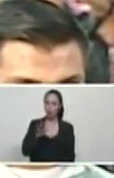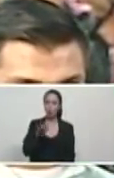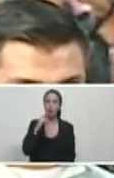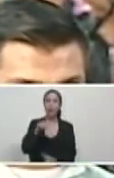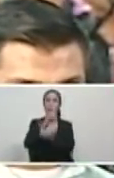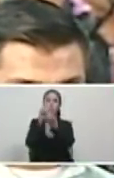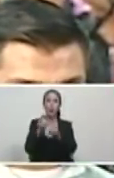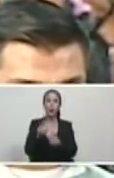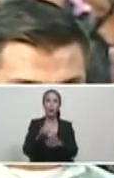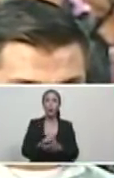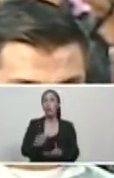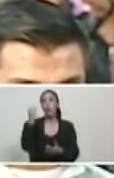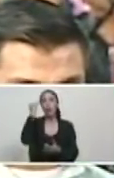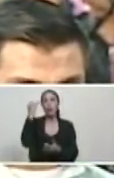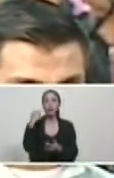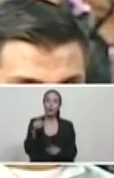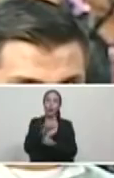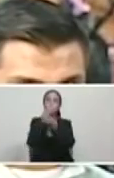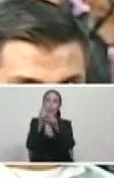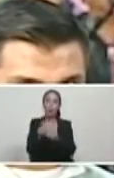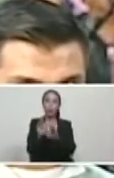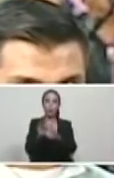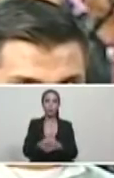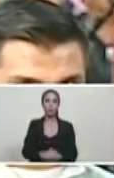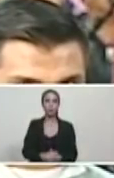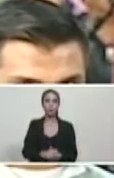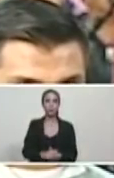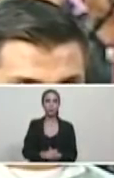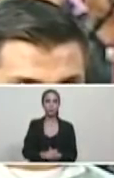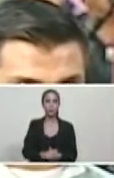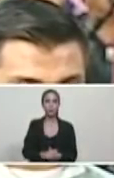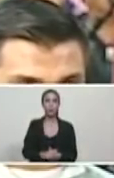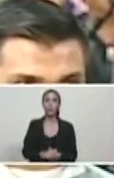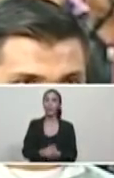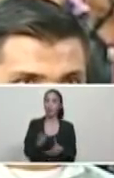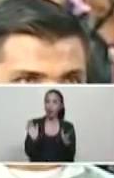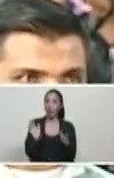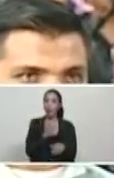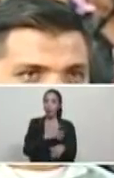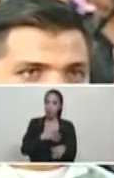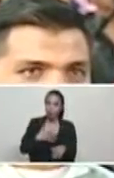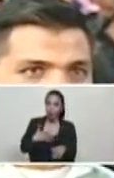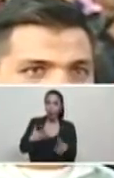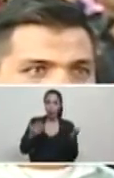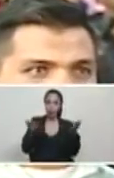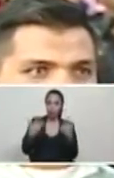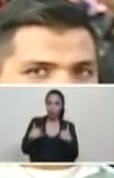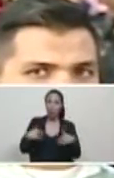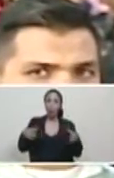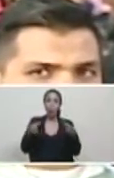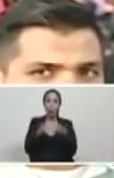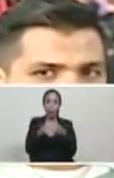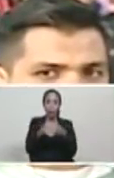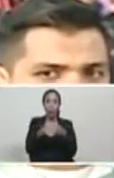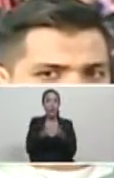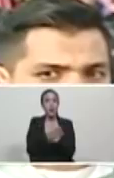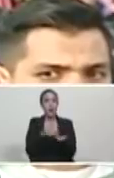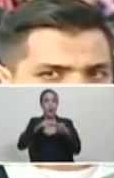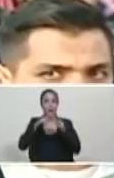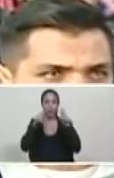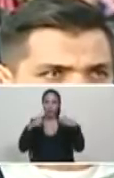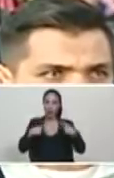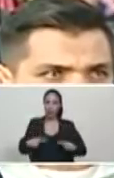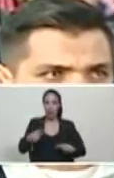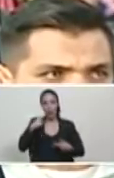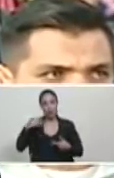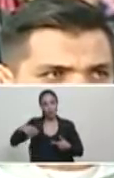tenía planeada decirla, pero yo quería hacer una gira nacional con el Movimiento por la Paz y la Vida en todos los estados para